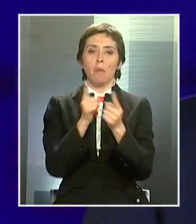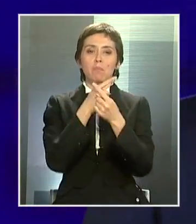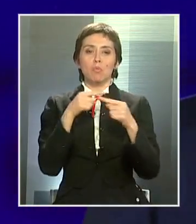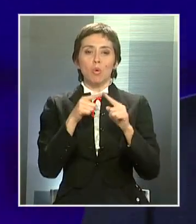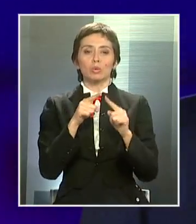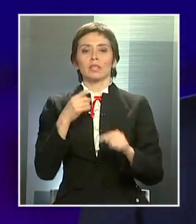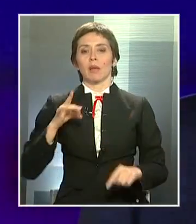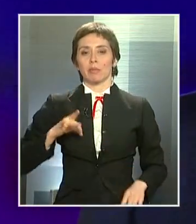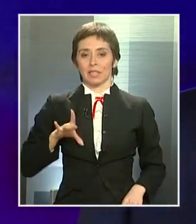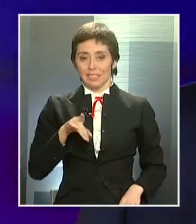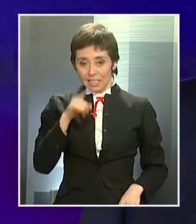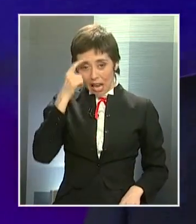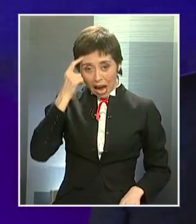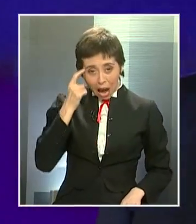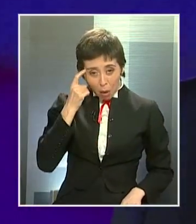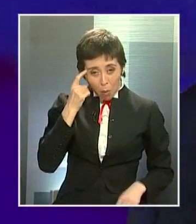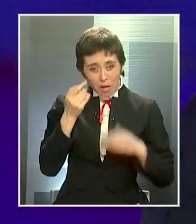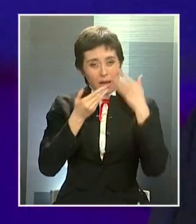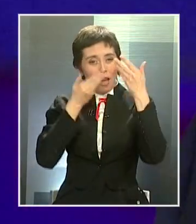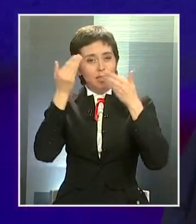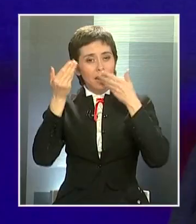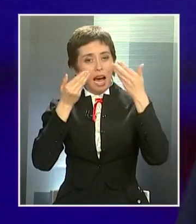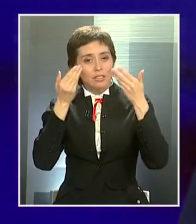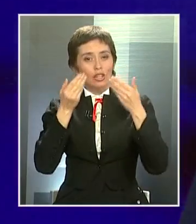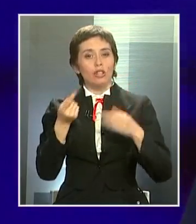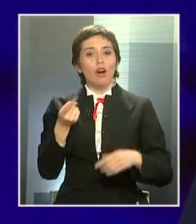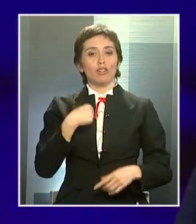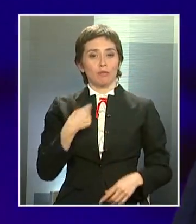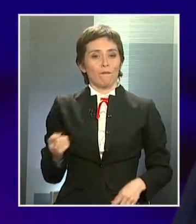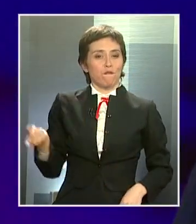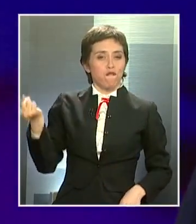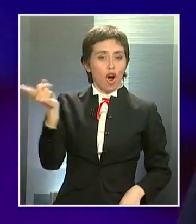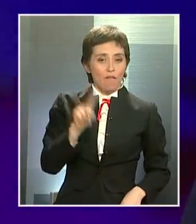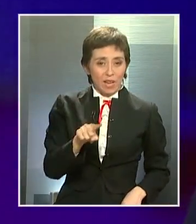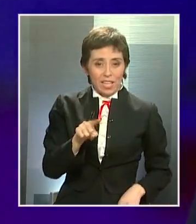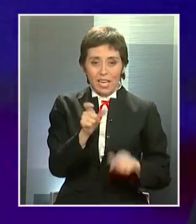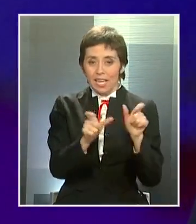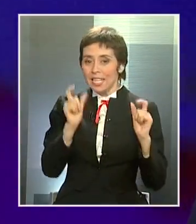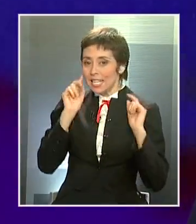¿Se acuerdan del tema Y Volveré con Germán?